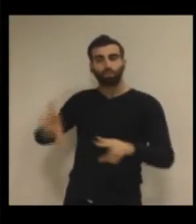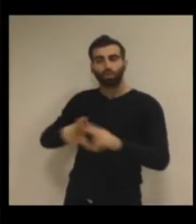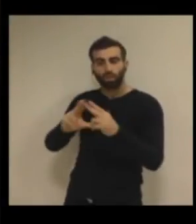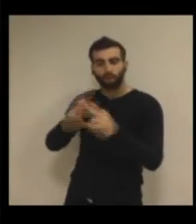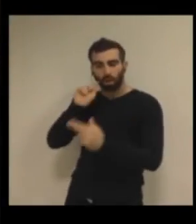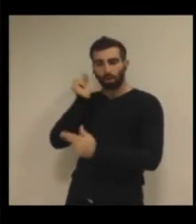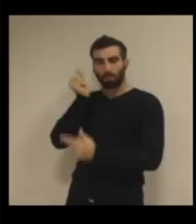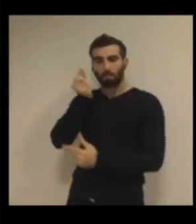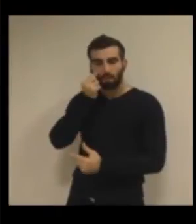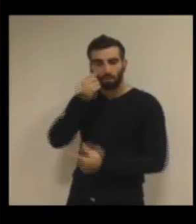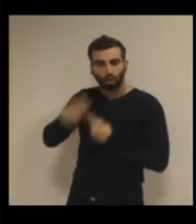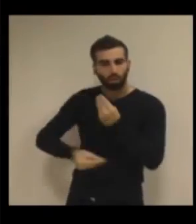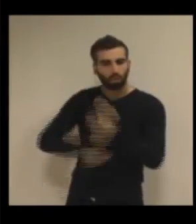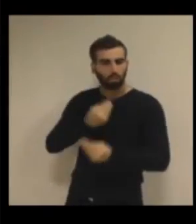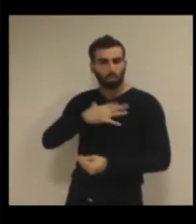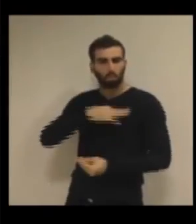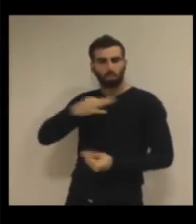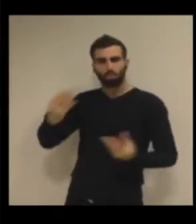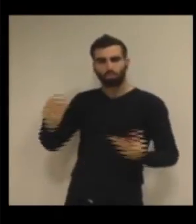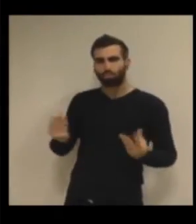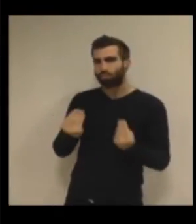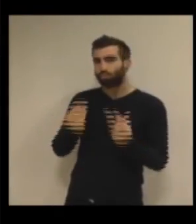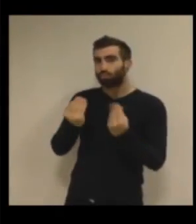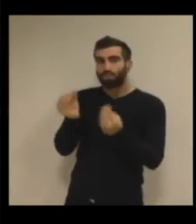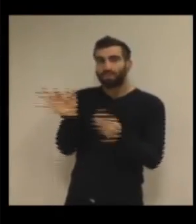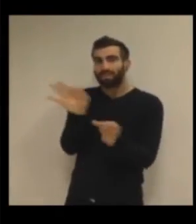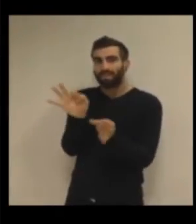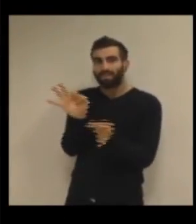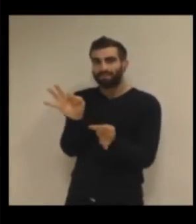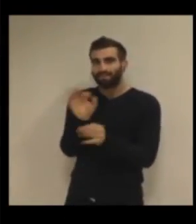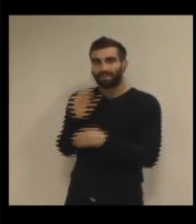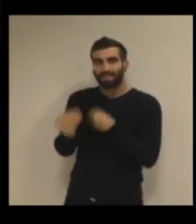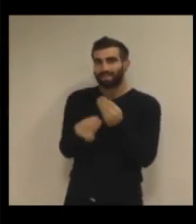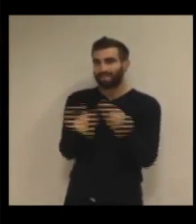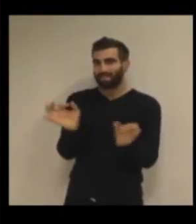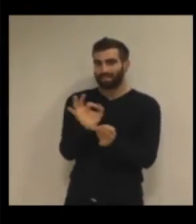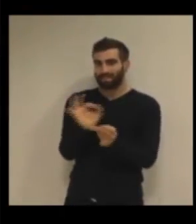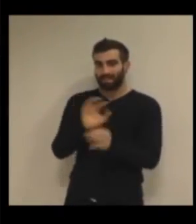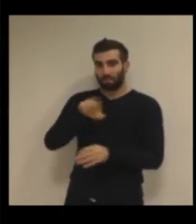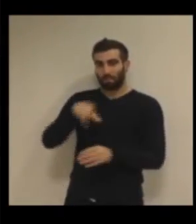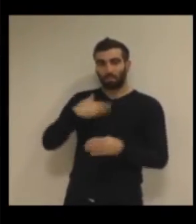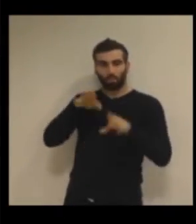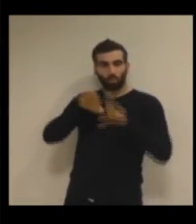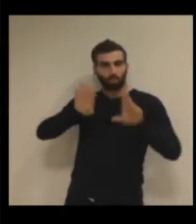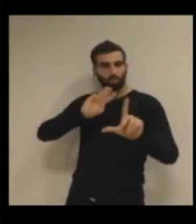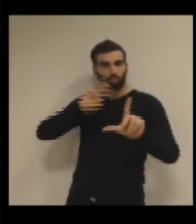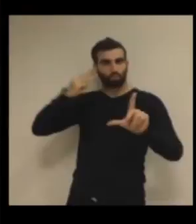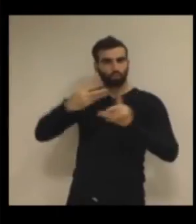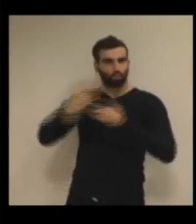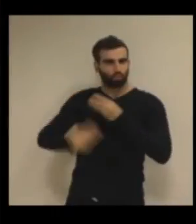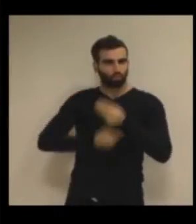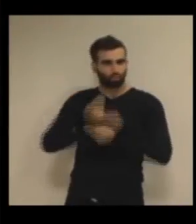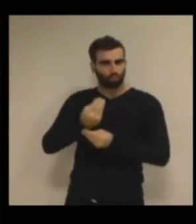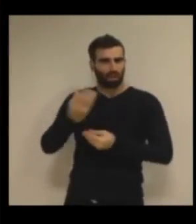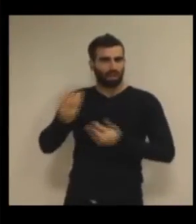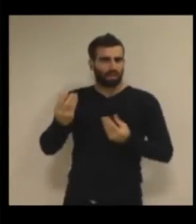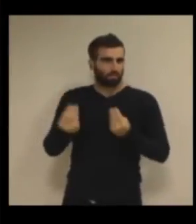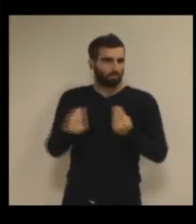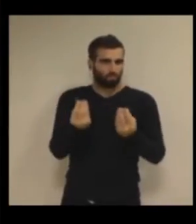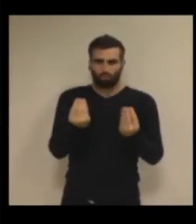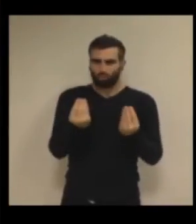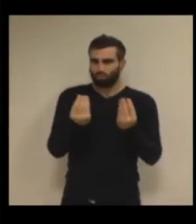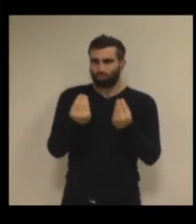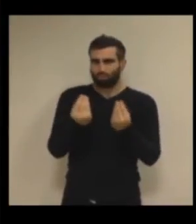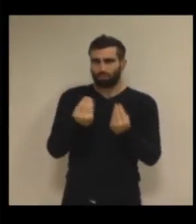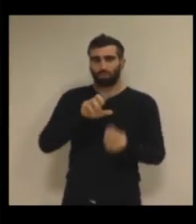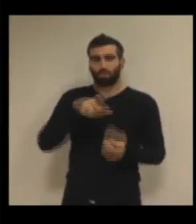lo que pueden hacer y no hacen usando este tipo de plataformas o este tipo de gestiones. Entonces, la labor